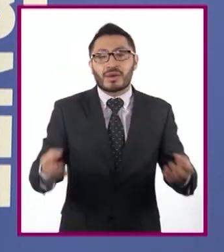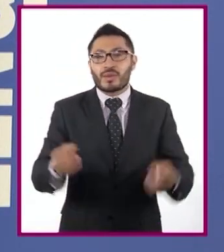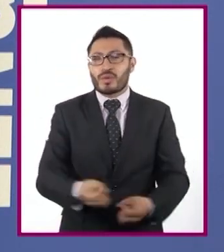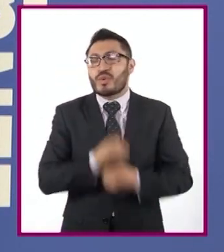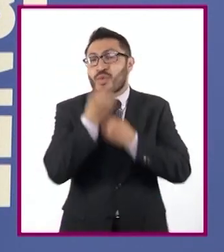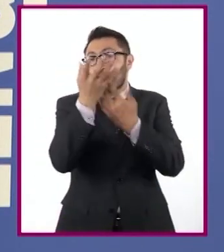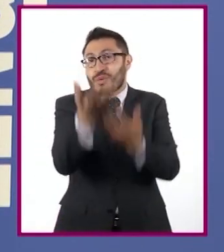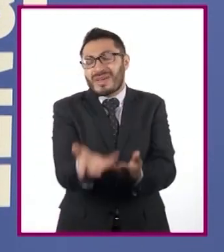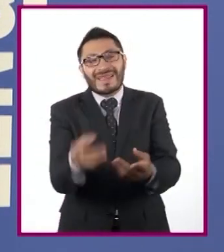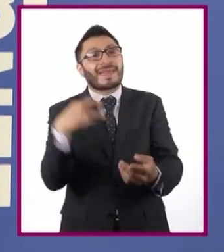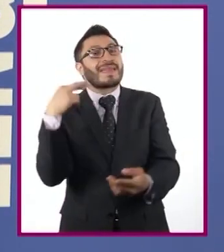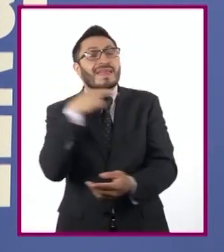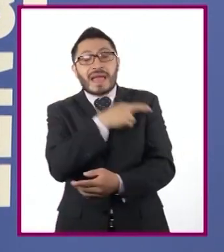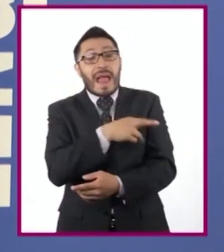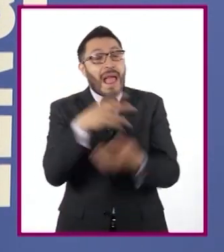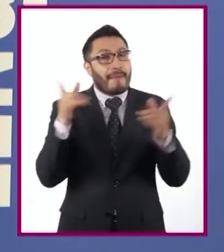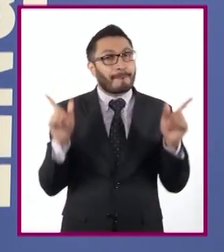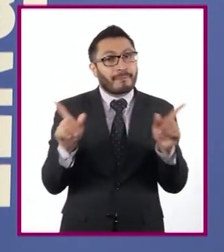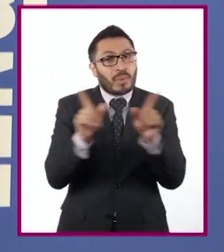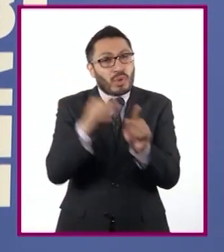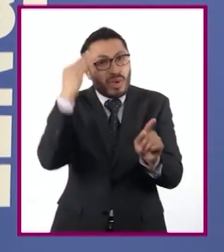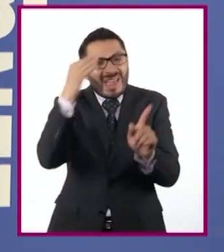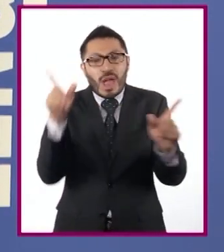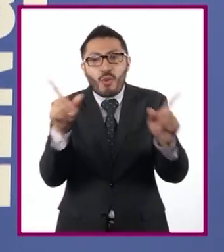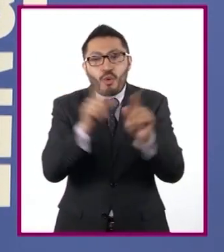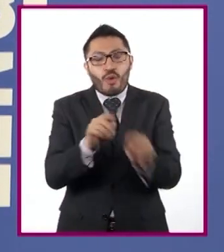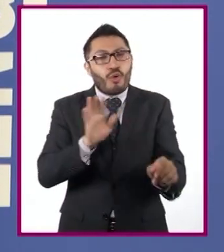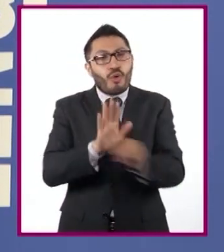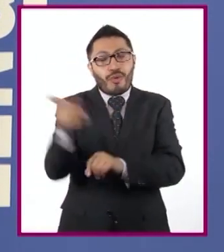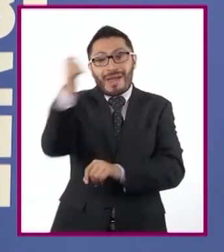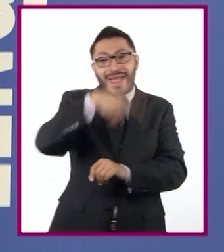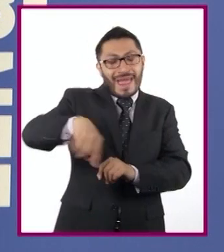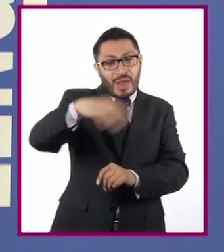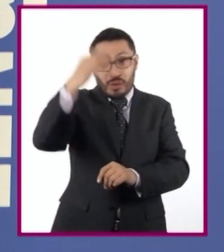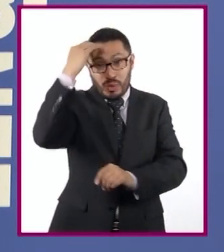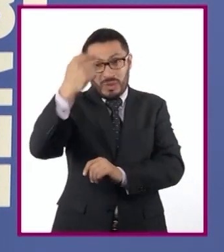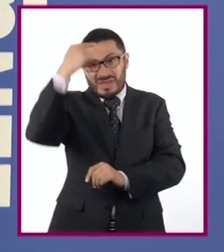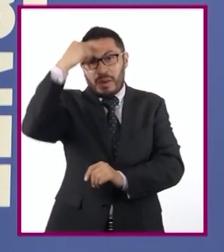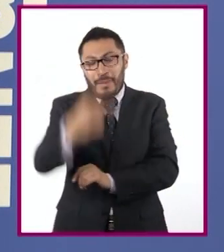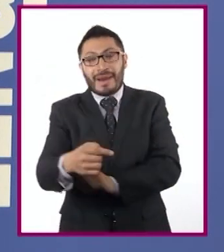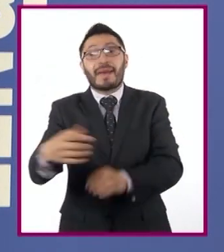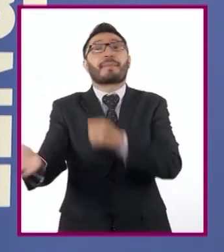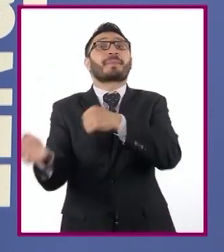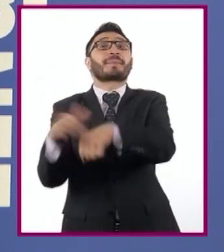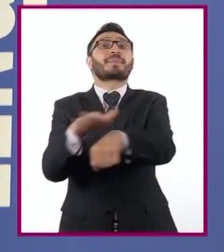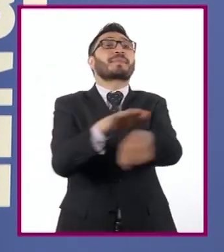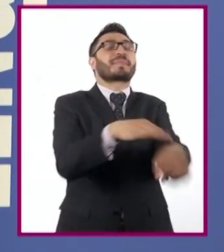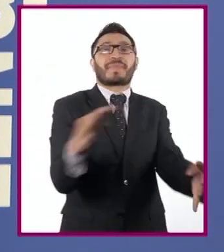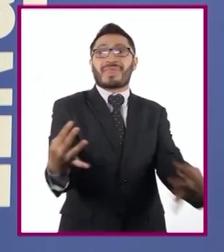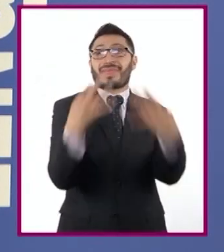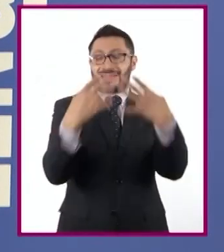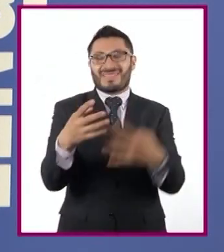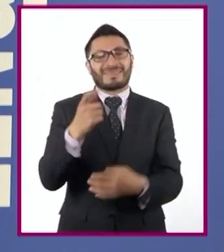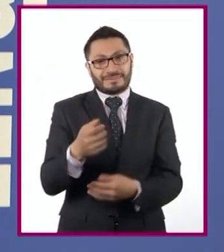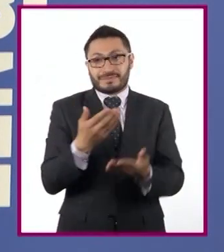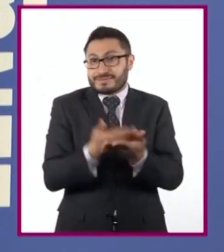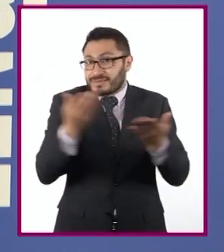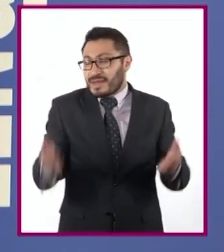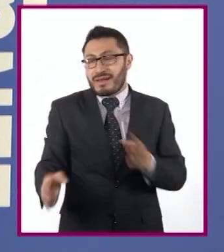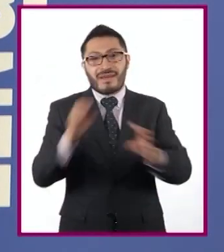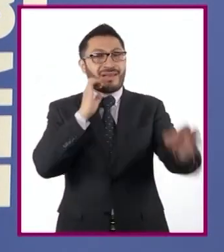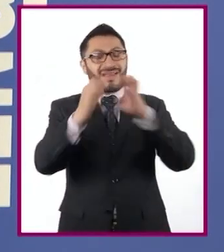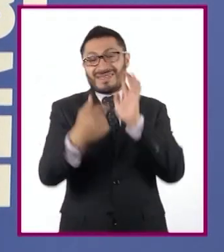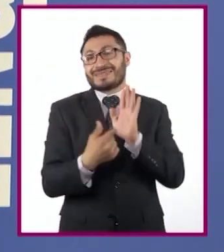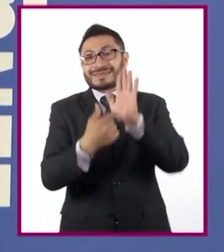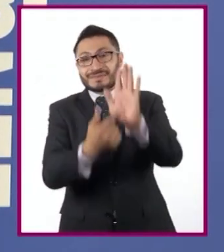transmitir en breve tiempo lo que quiere que el público sepa para atraer su atención. Veamos a continuación una breve